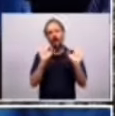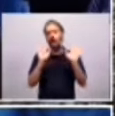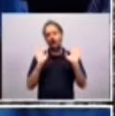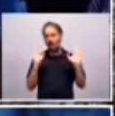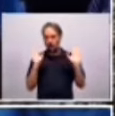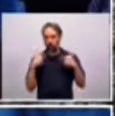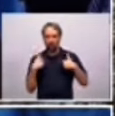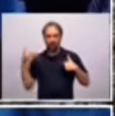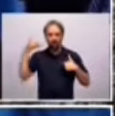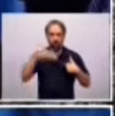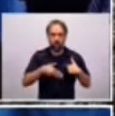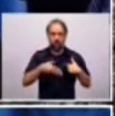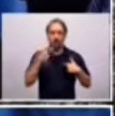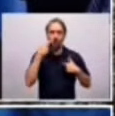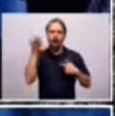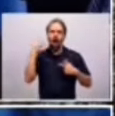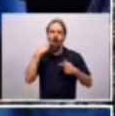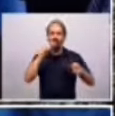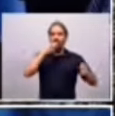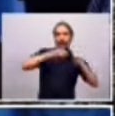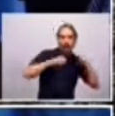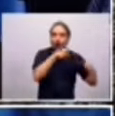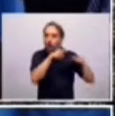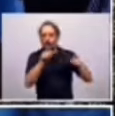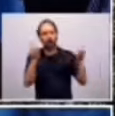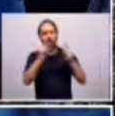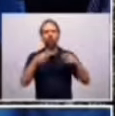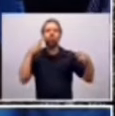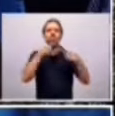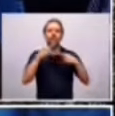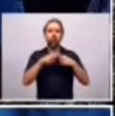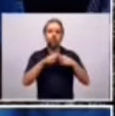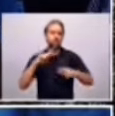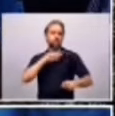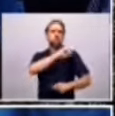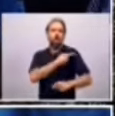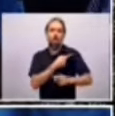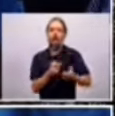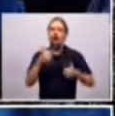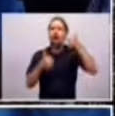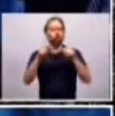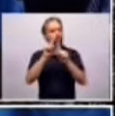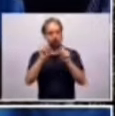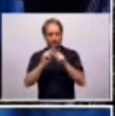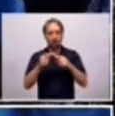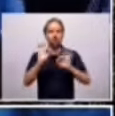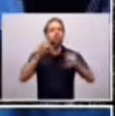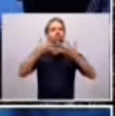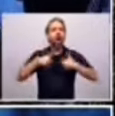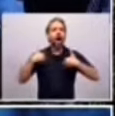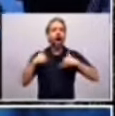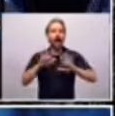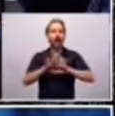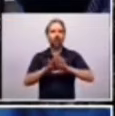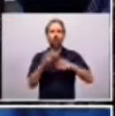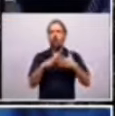dos horas. Rechazando taxativamente. Rechazando efectivamente. Instruyendo a los legisladores de que no lo voten. No, está bien. Lo sacó el propio